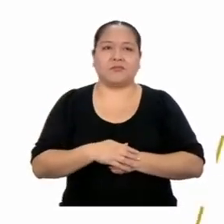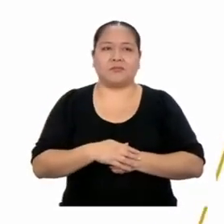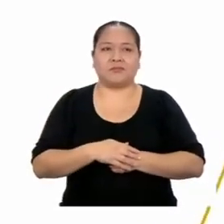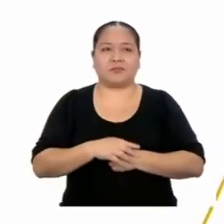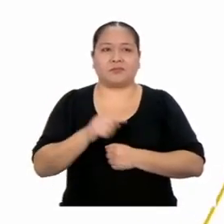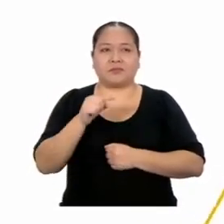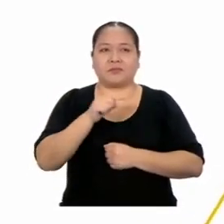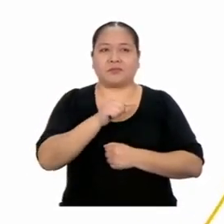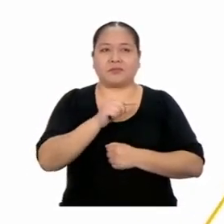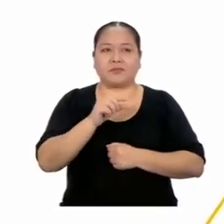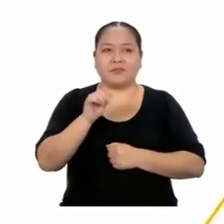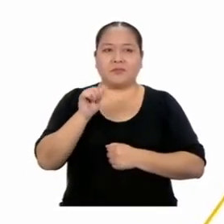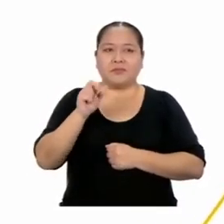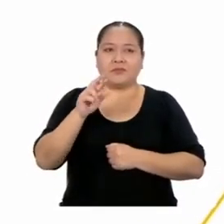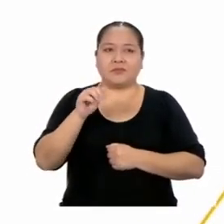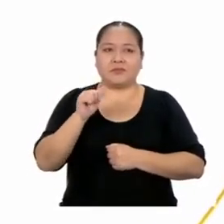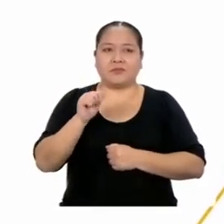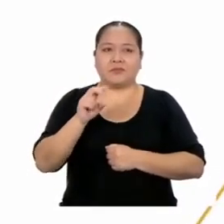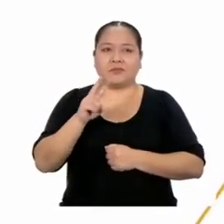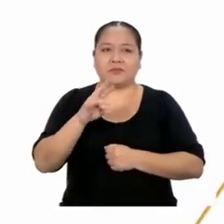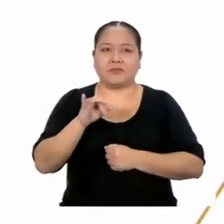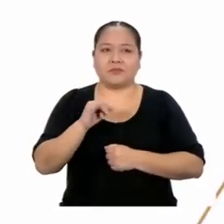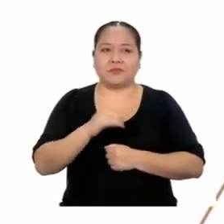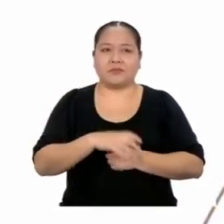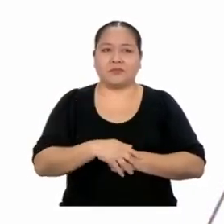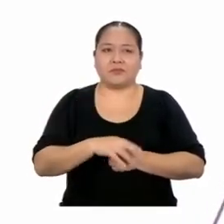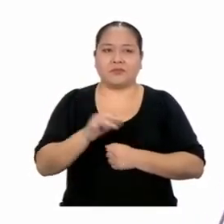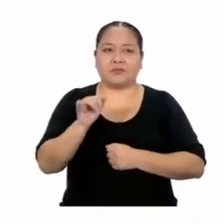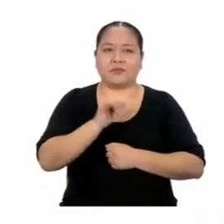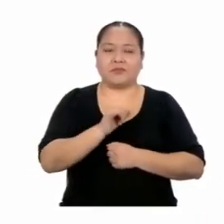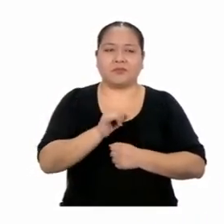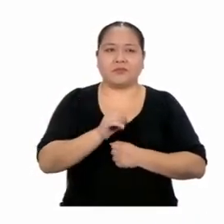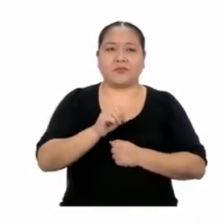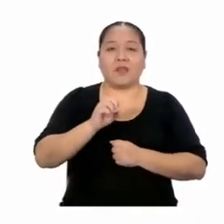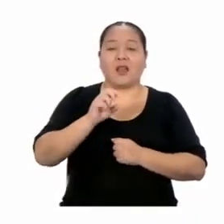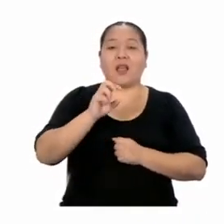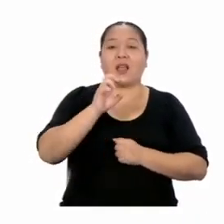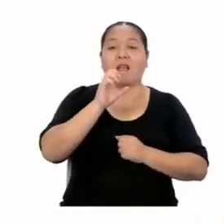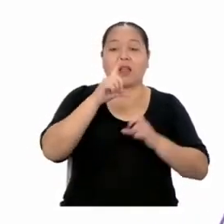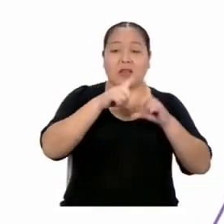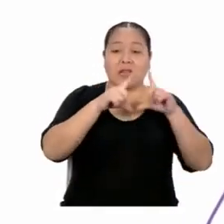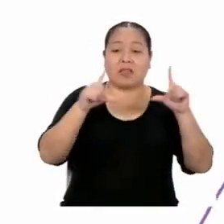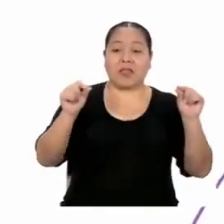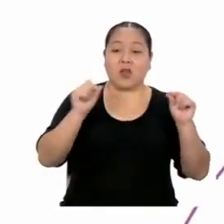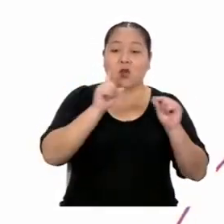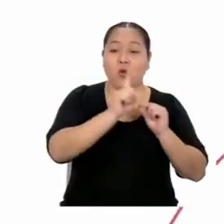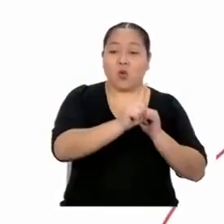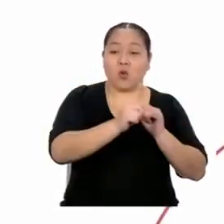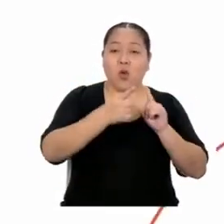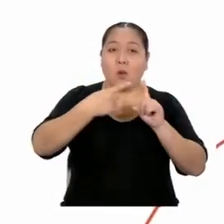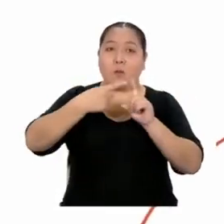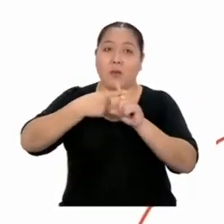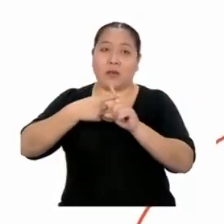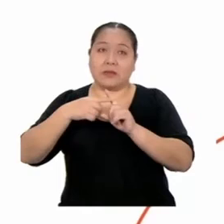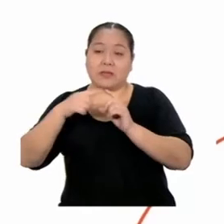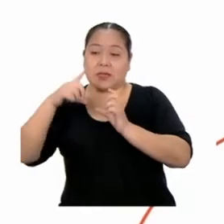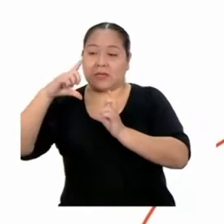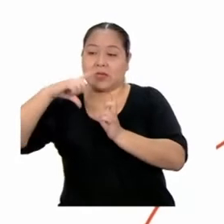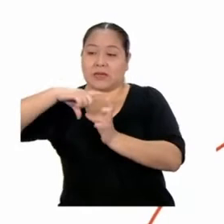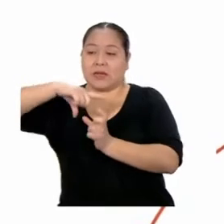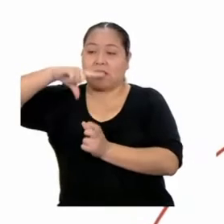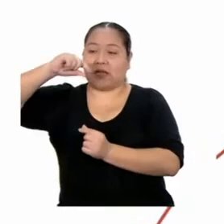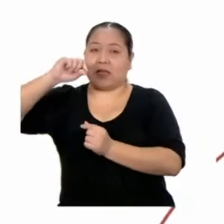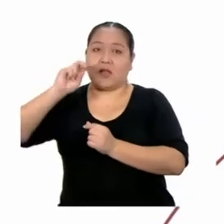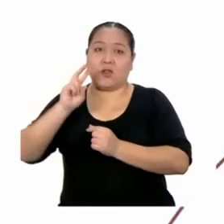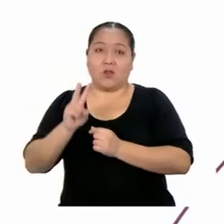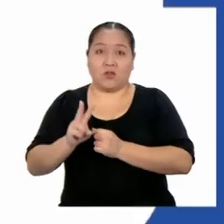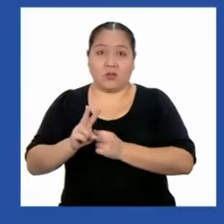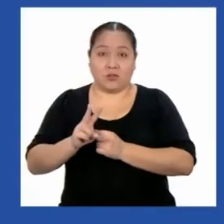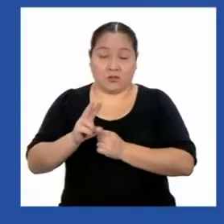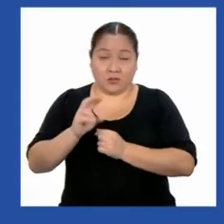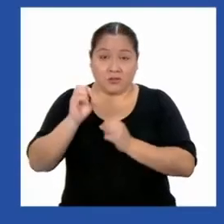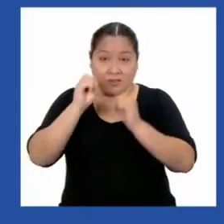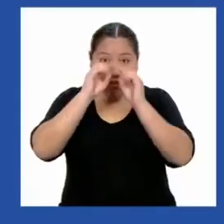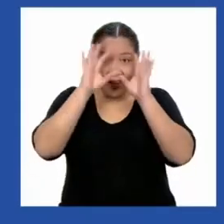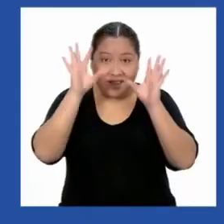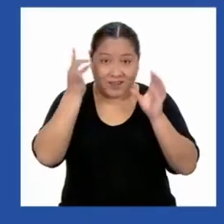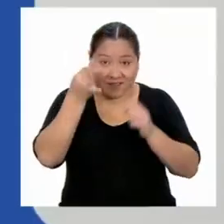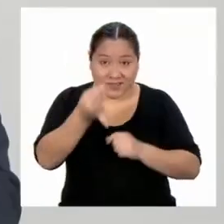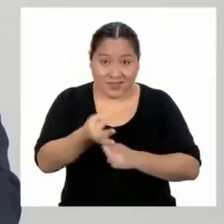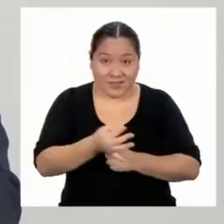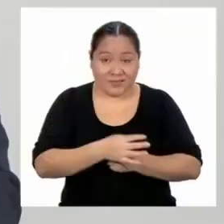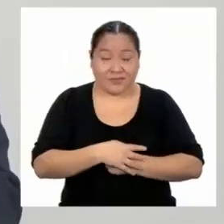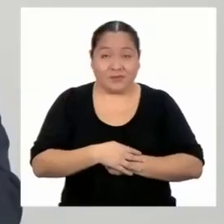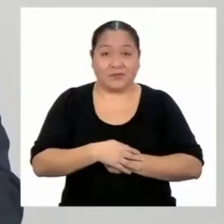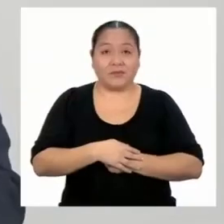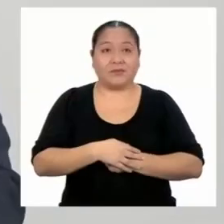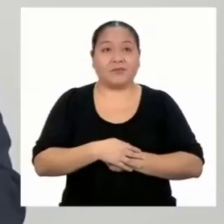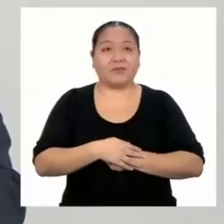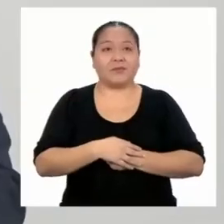de la vivienda es igual al área del rectángulo 1 más el área del rectángulo 2. Espero que hasta aquí no haya dudas, chicas y chicos. Y